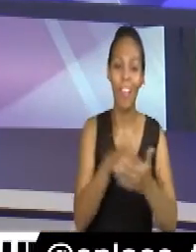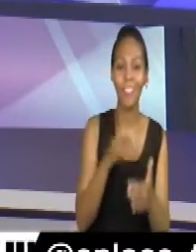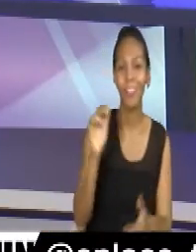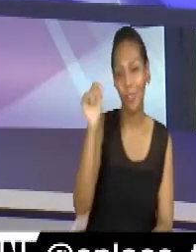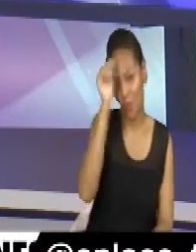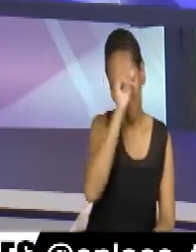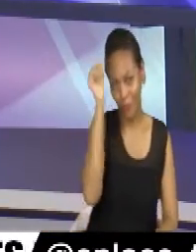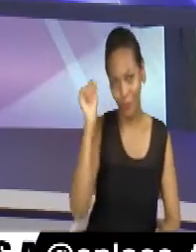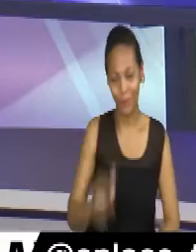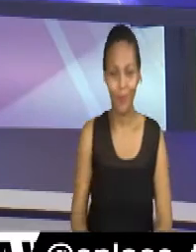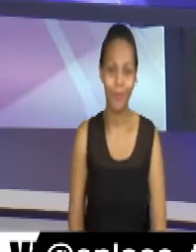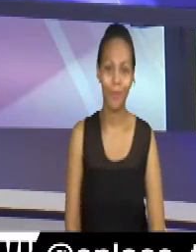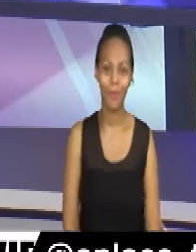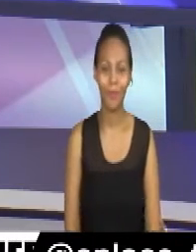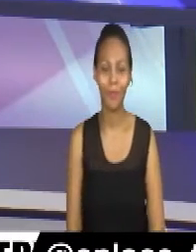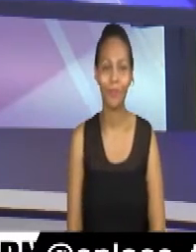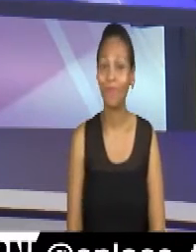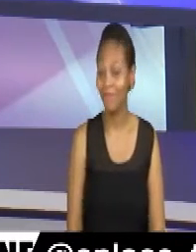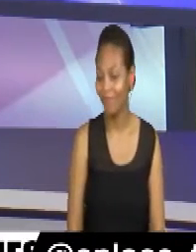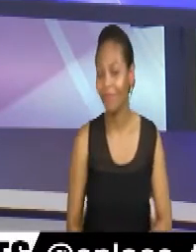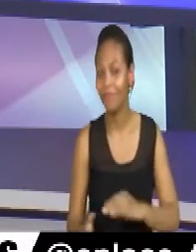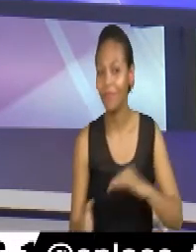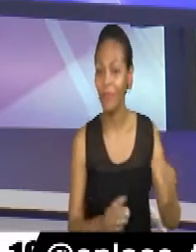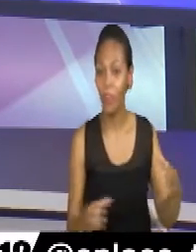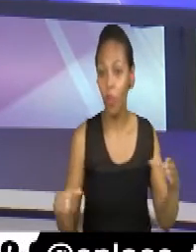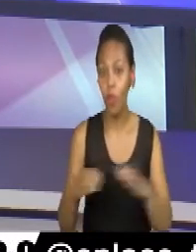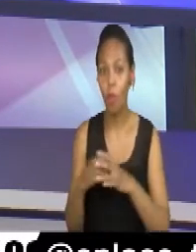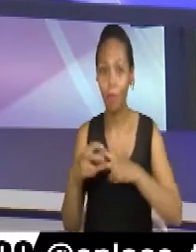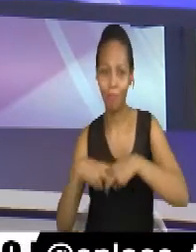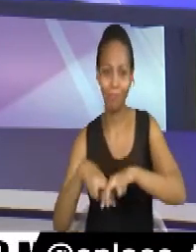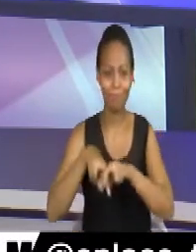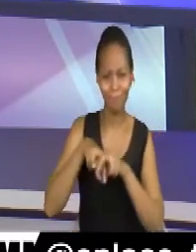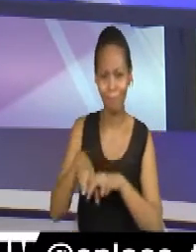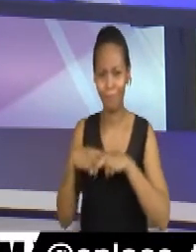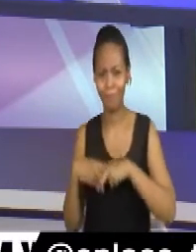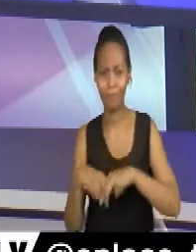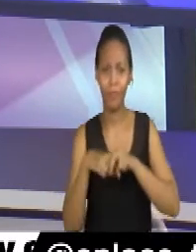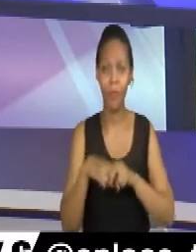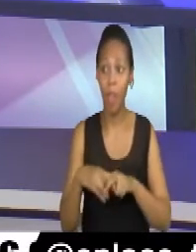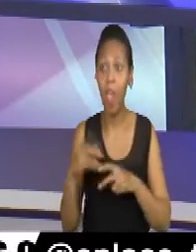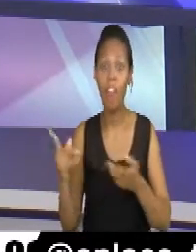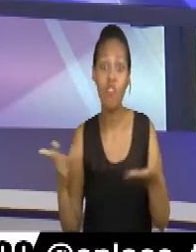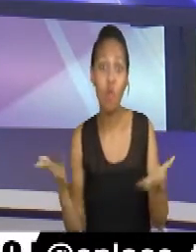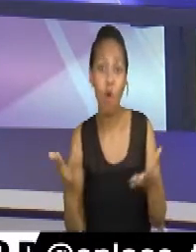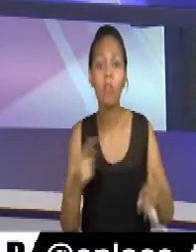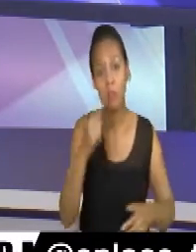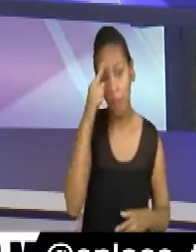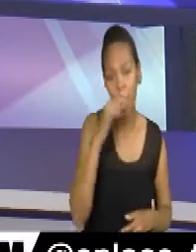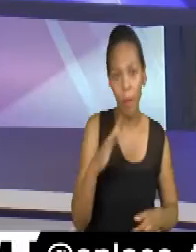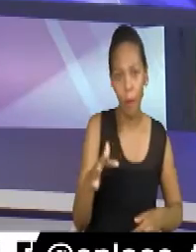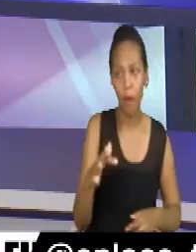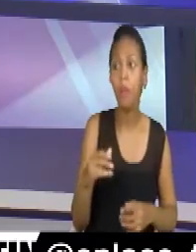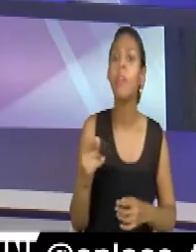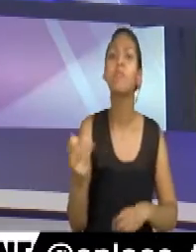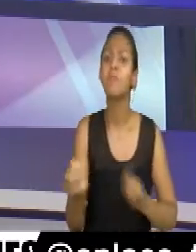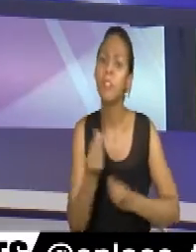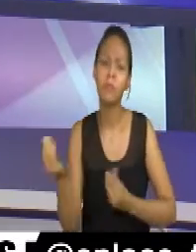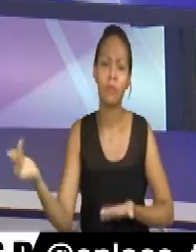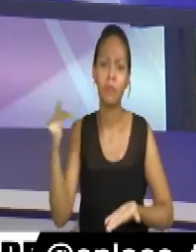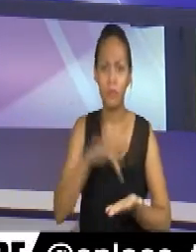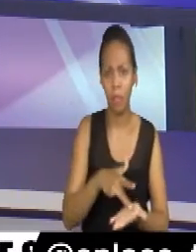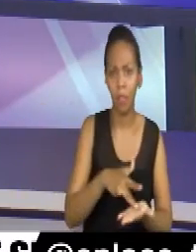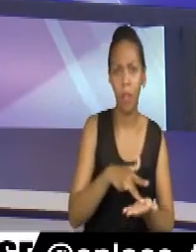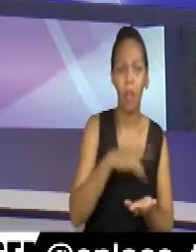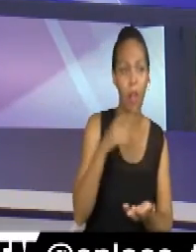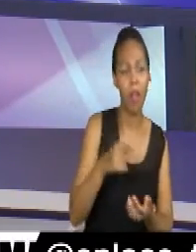Los Espelucados es el grupo de champeta de Santa Marta que esta noche comparte tarima en el Club Infantas con el artista vallenato